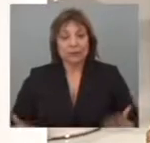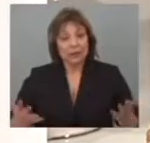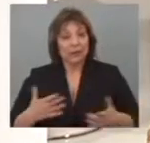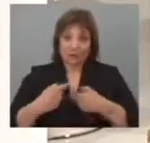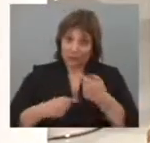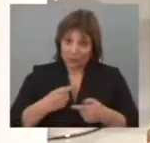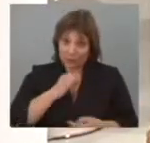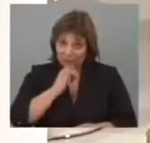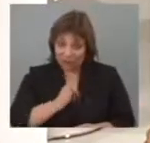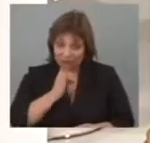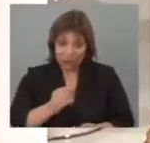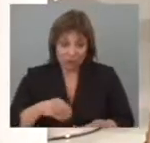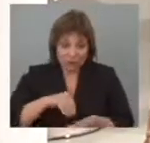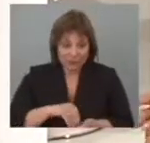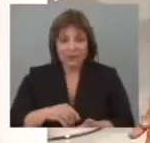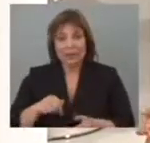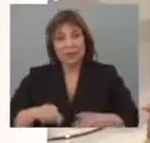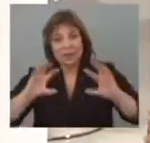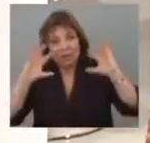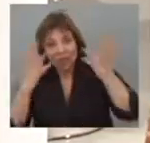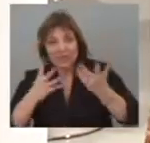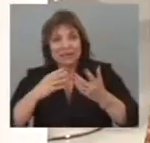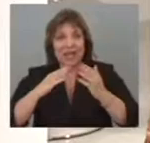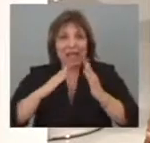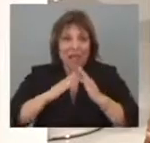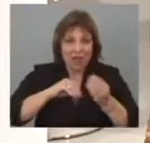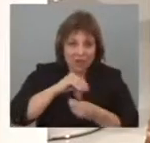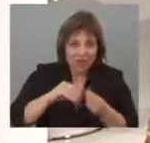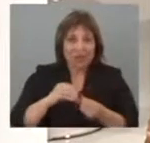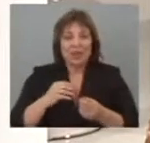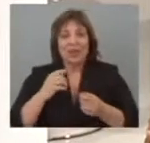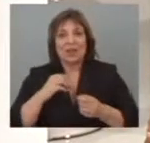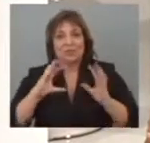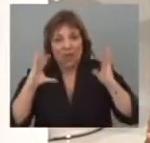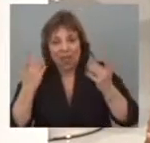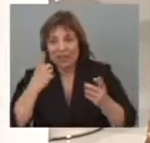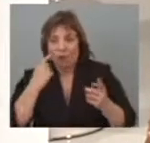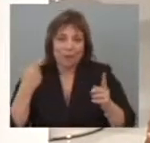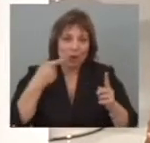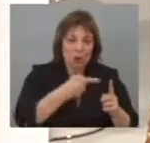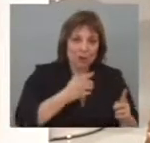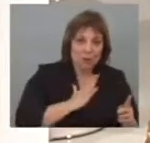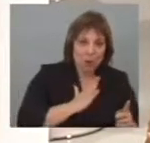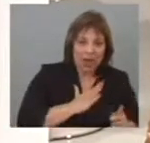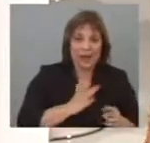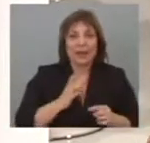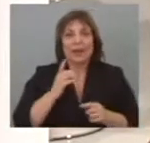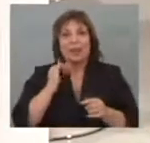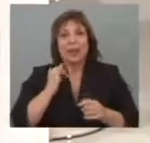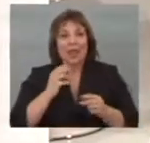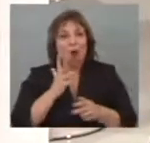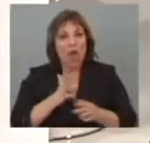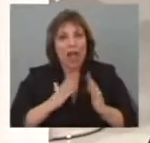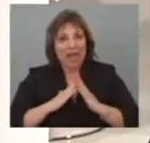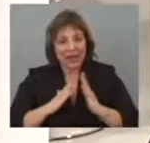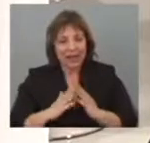Seguimos en Más Info, estamos hablando de violencia doméstica, violencia de género, violencia en el hogar. Beatriz, ¿cuál